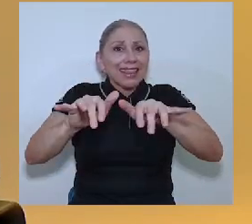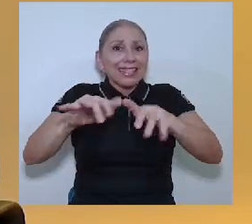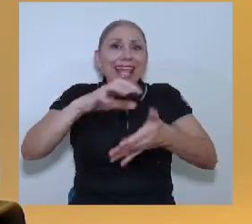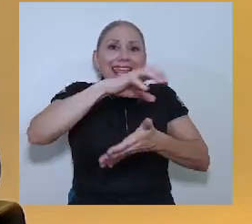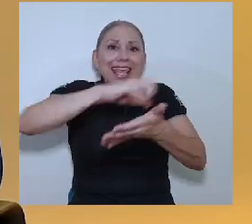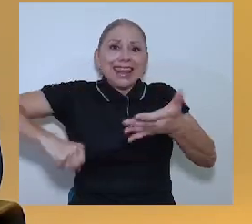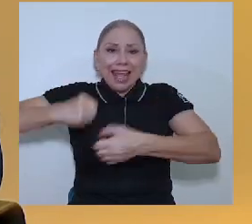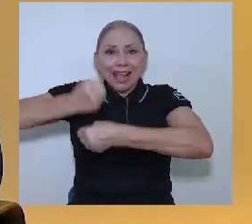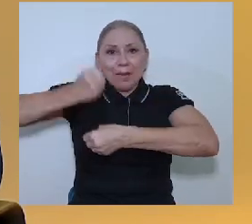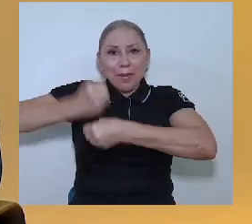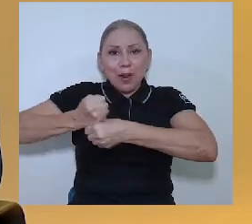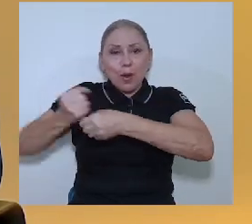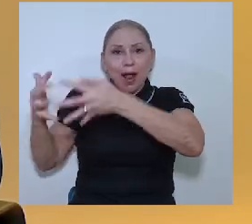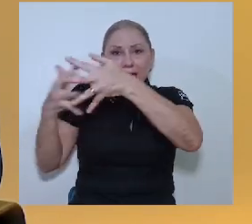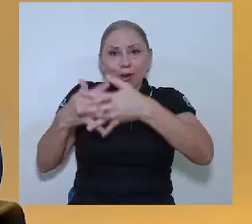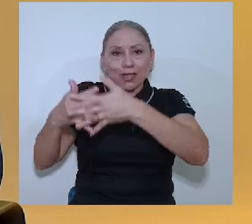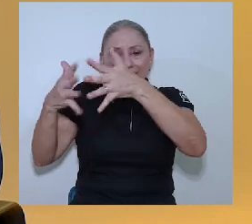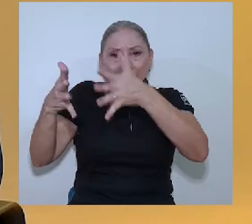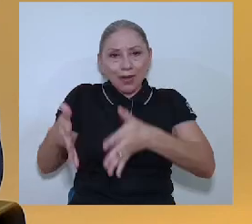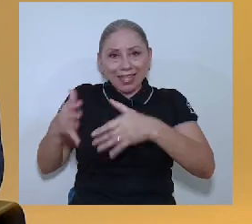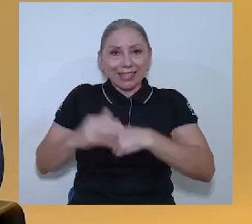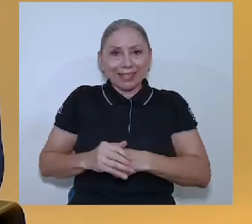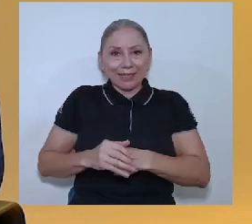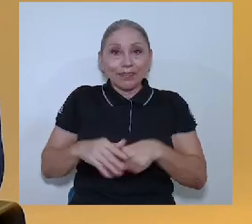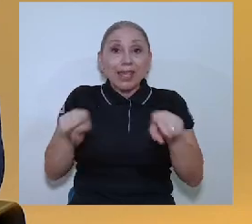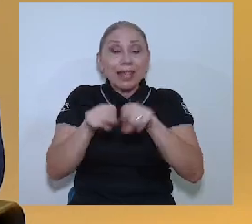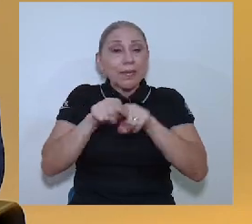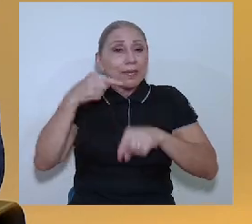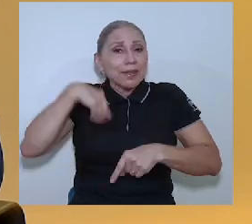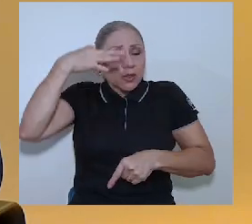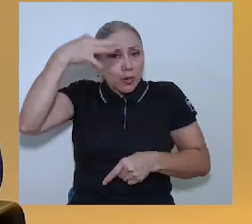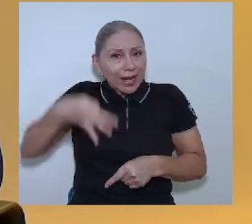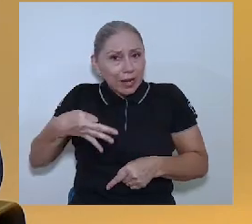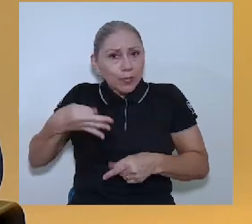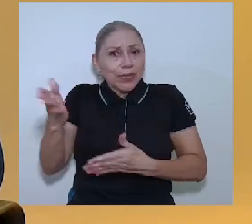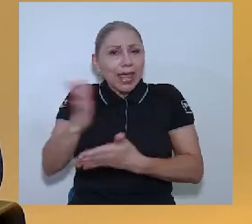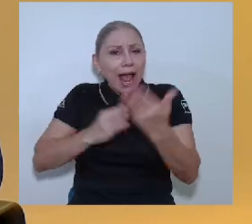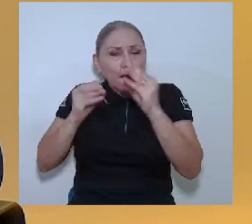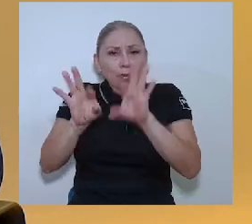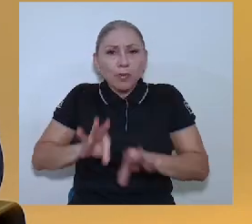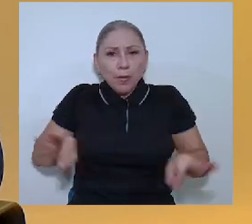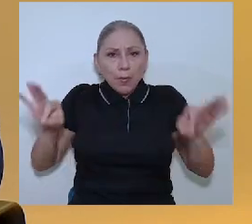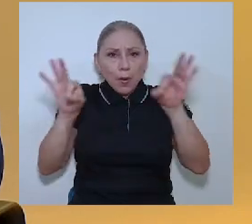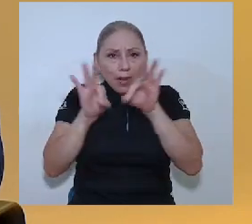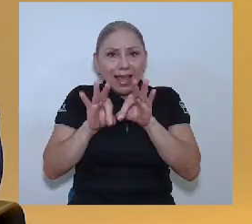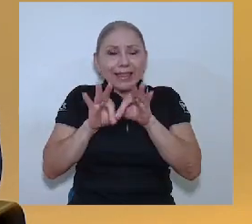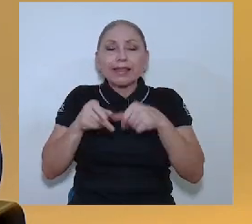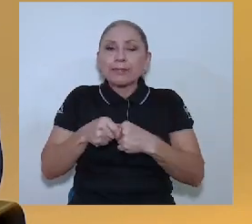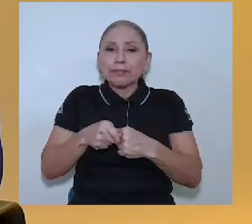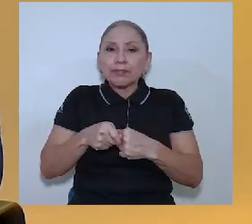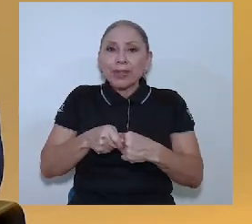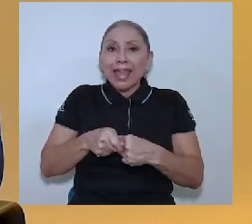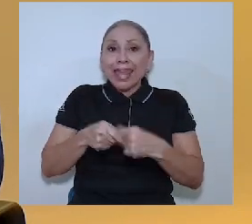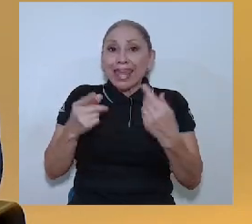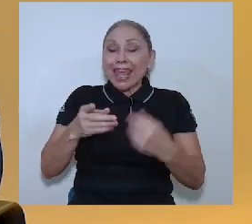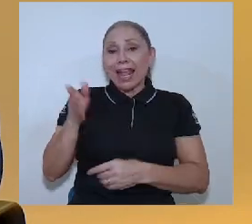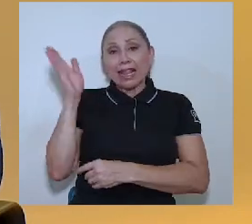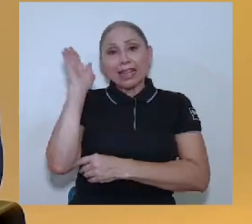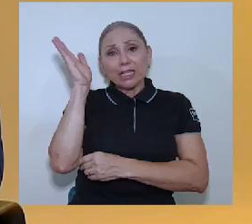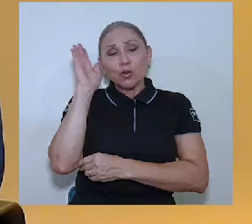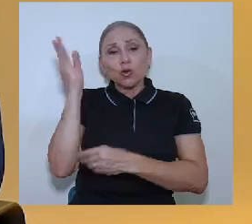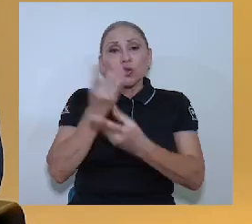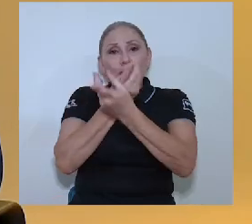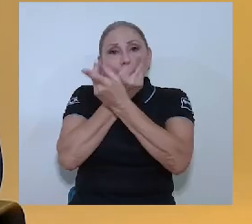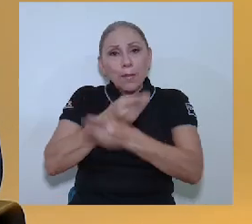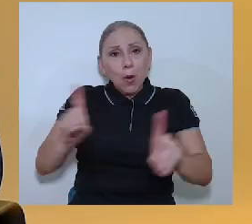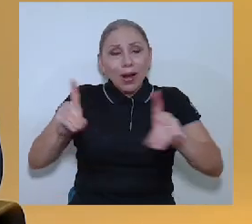los estadounidenses. Y luego creo yo también que fue un factor muy importante que el discurso demócrata